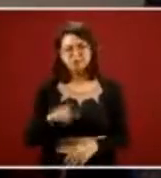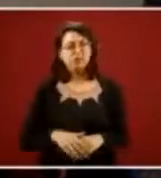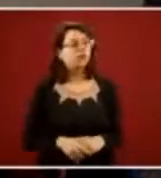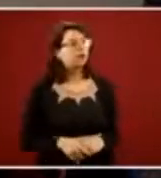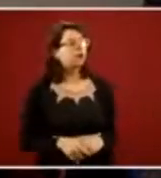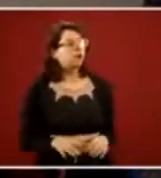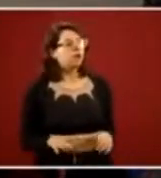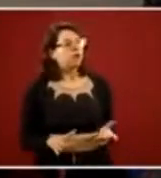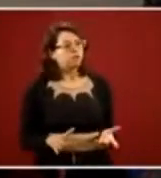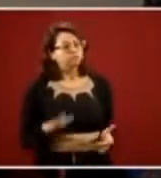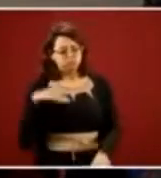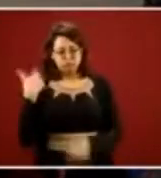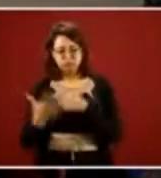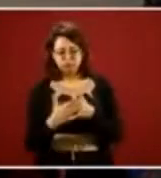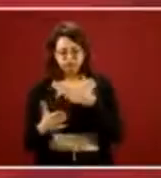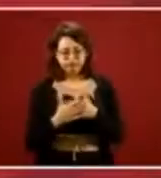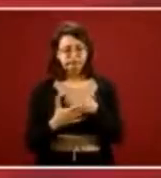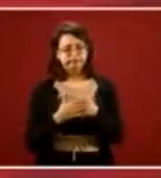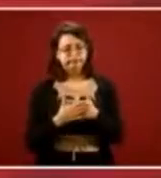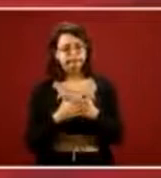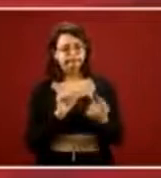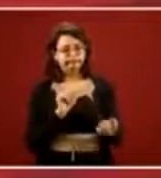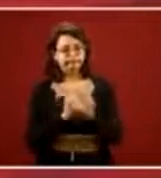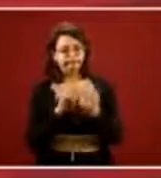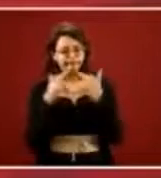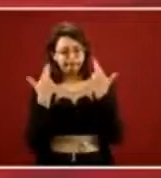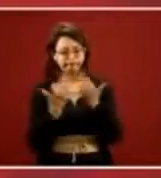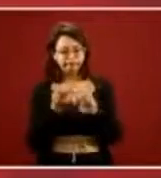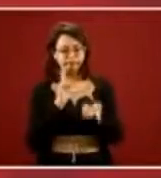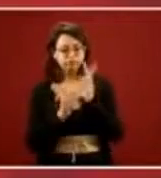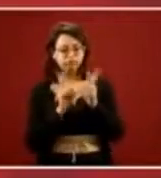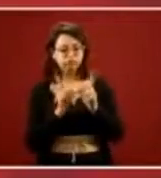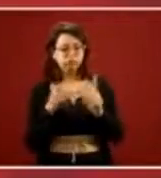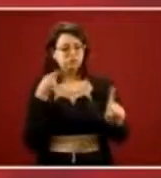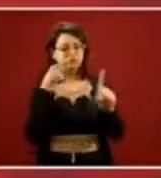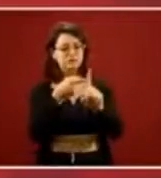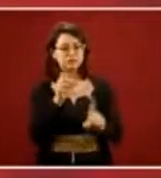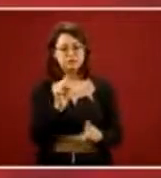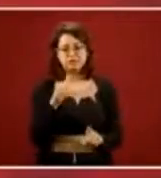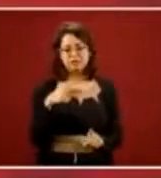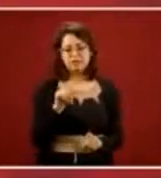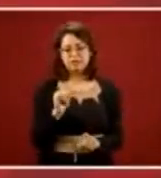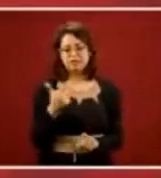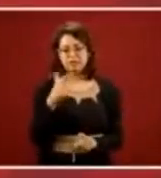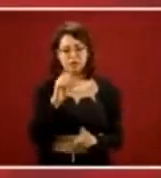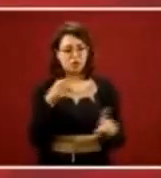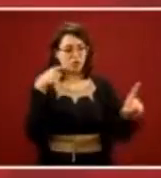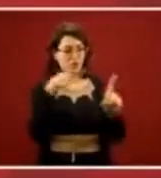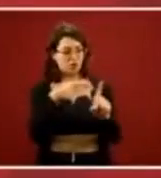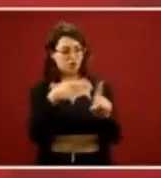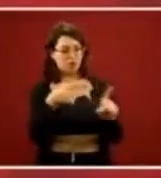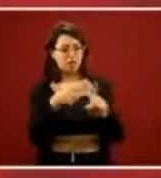santiago no hace nada sin consulta